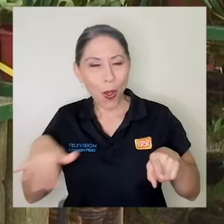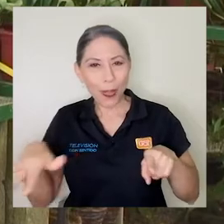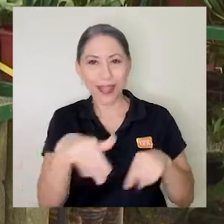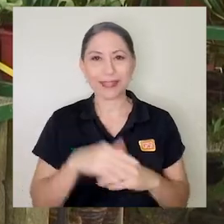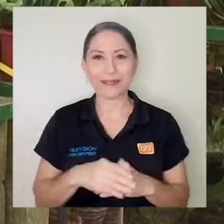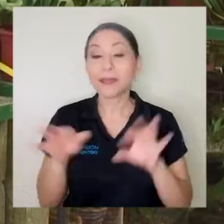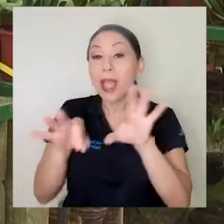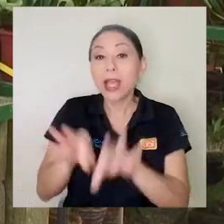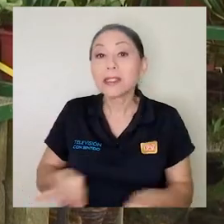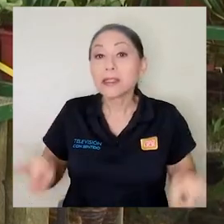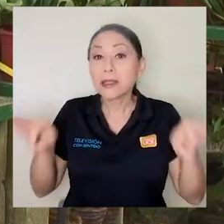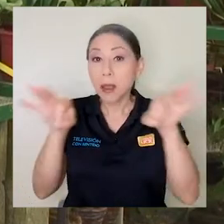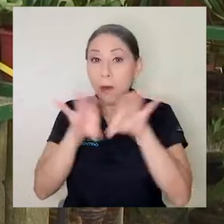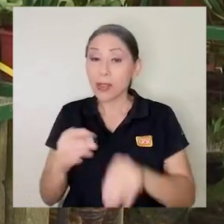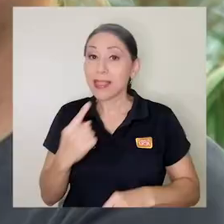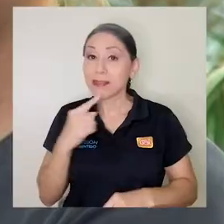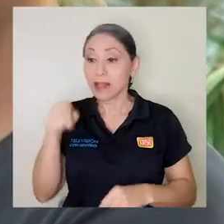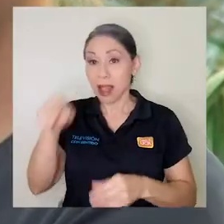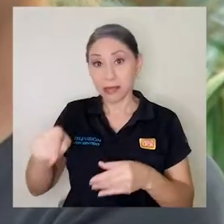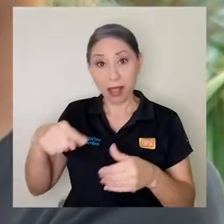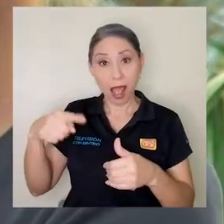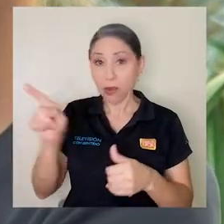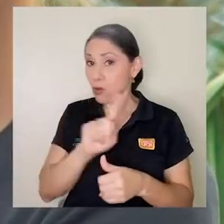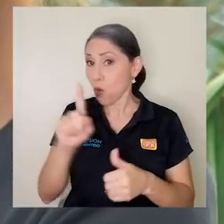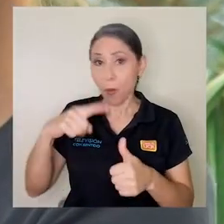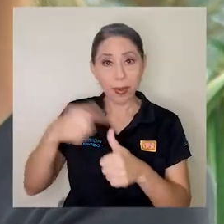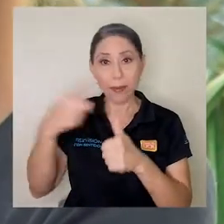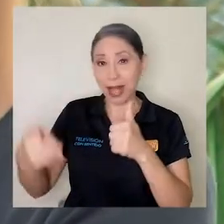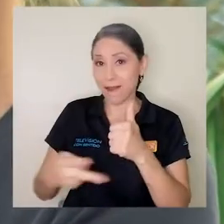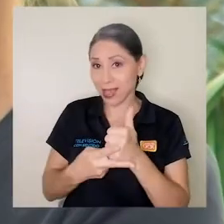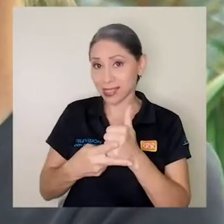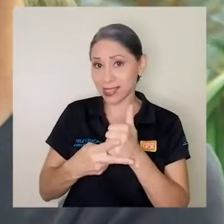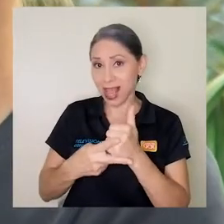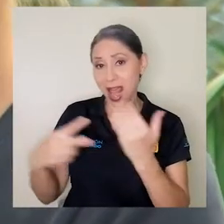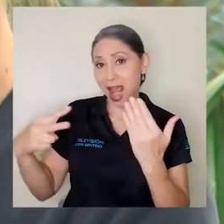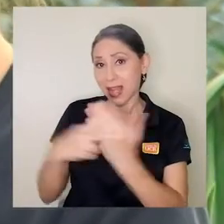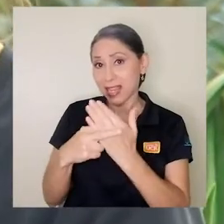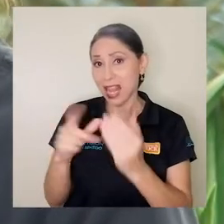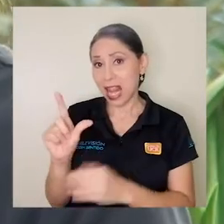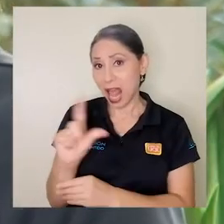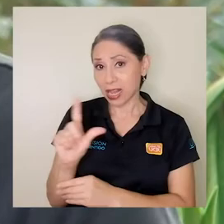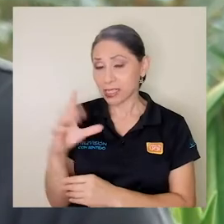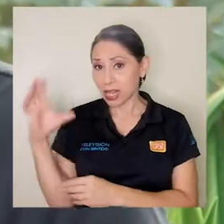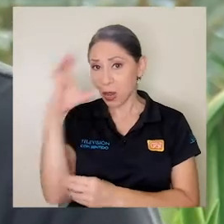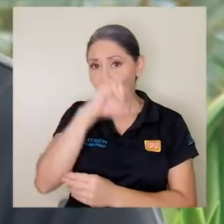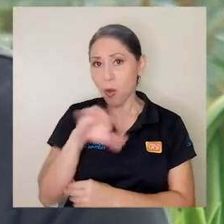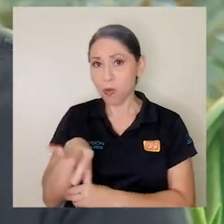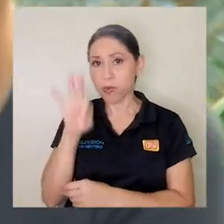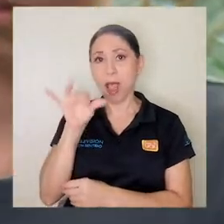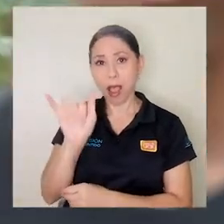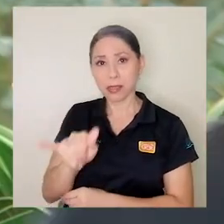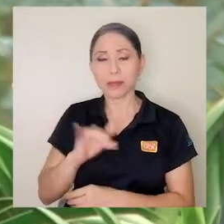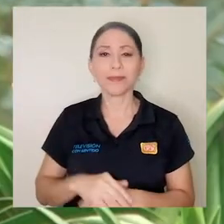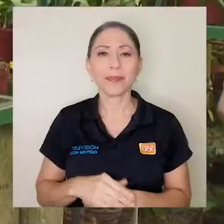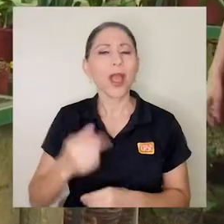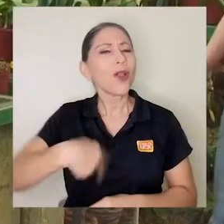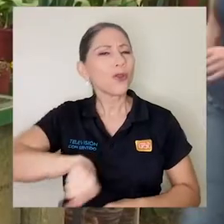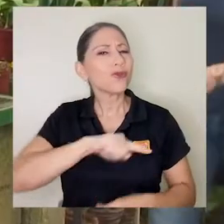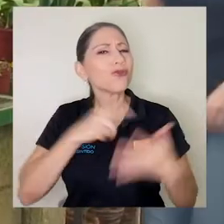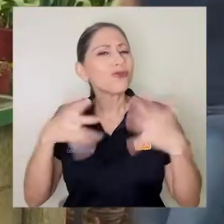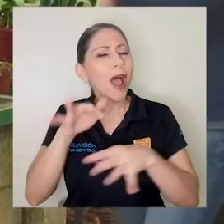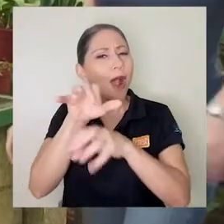cercanas. Es importante destacar que esta no es la primera vez que el Lancaster hace este tipo de descubrimientos.